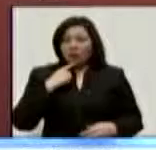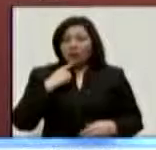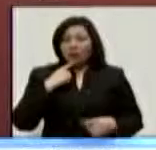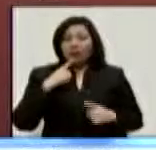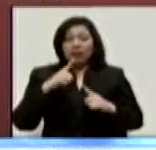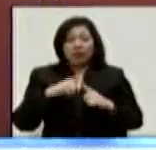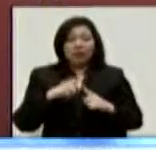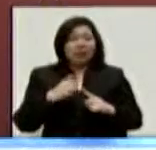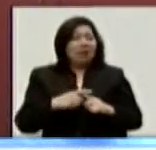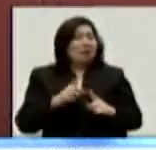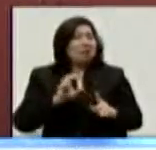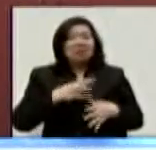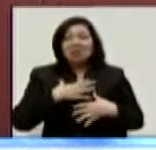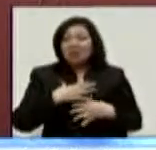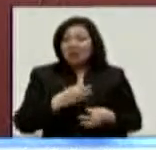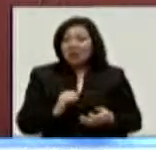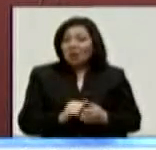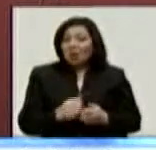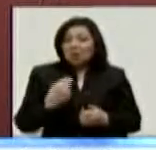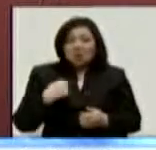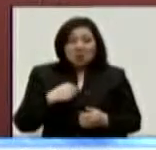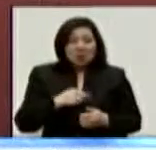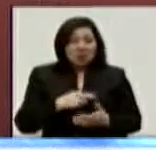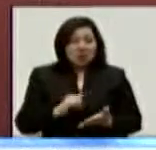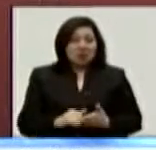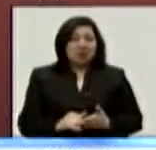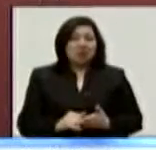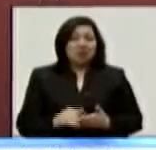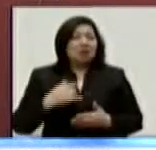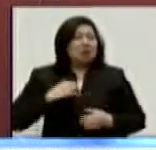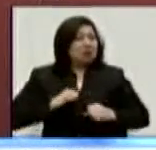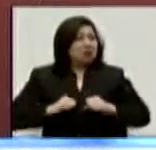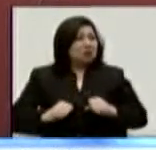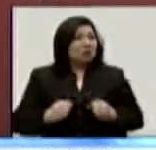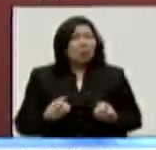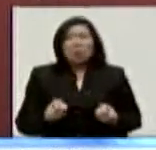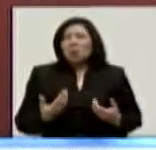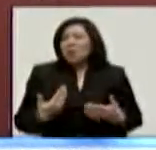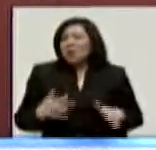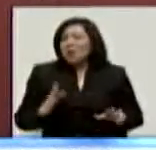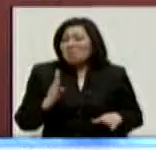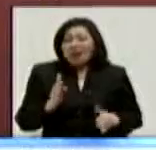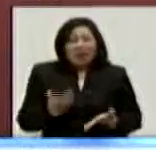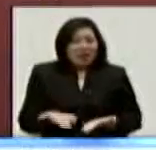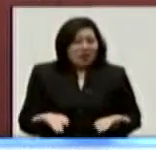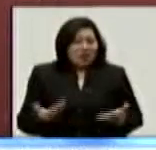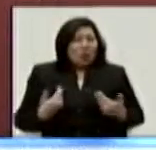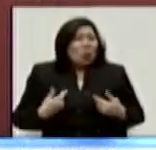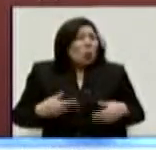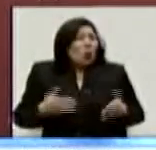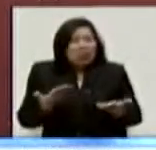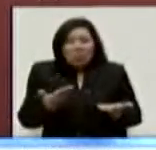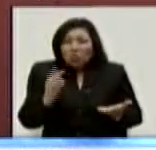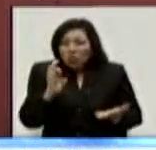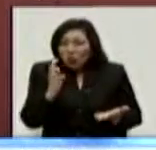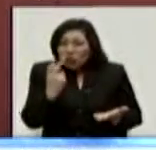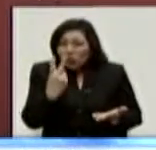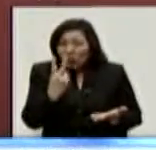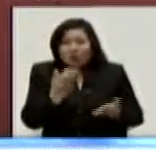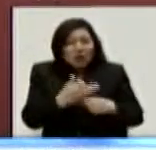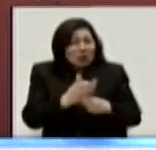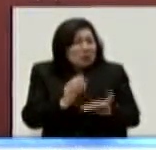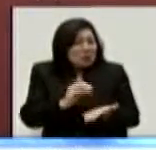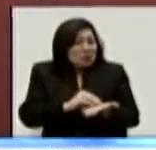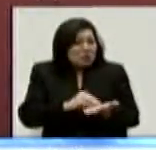Petrotec, señor, no tenía ningún interés ir con nosotros. Tanto nos han criticado con quién van. Bien, pero quedaban dos actores más, Pitkin e Integral de